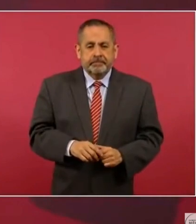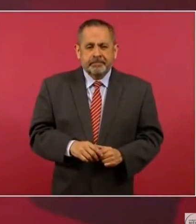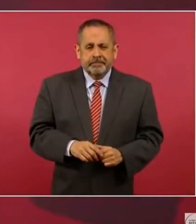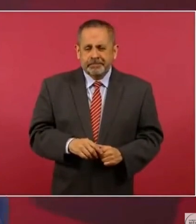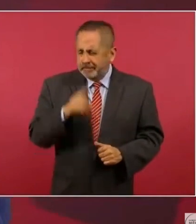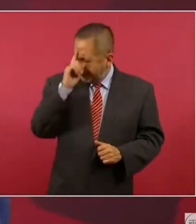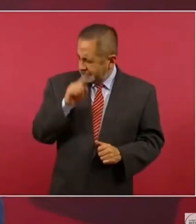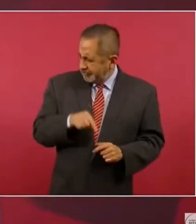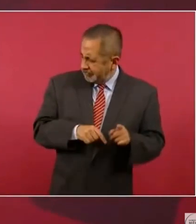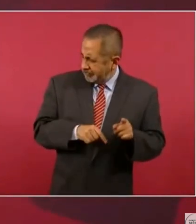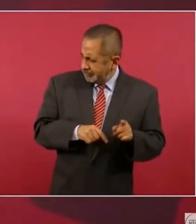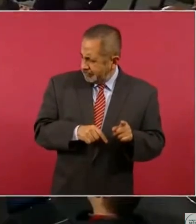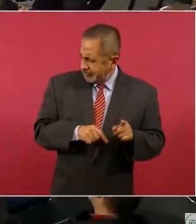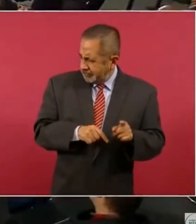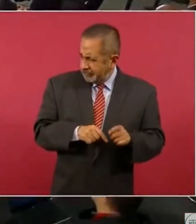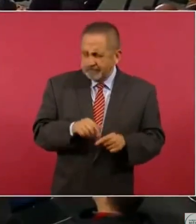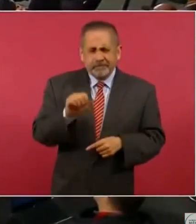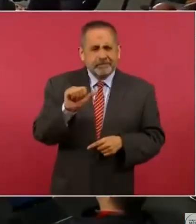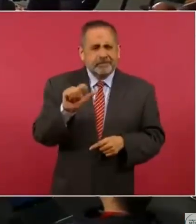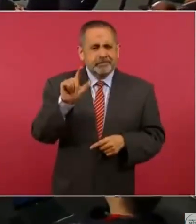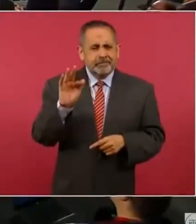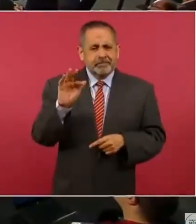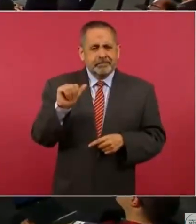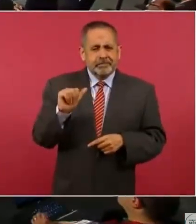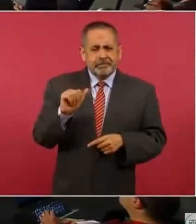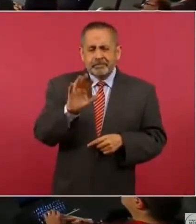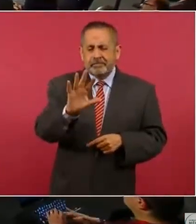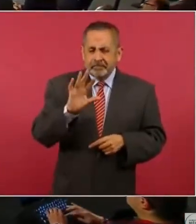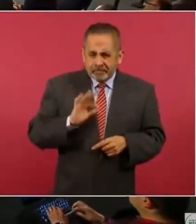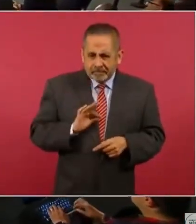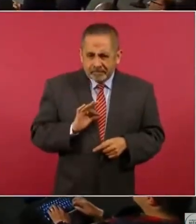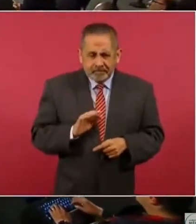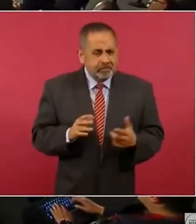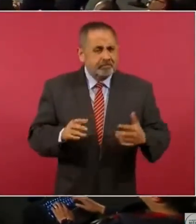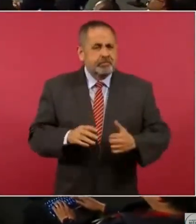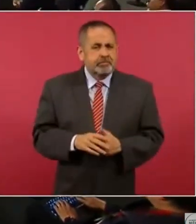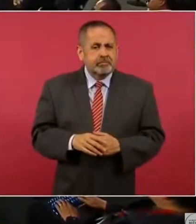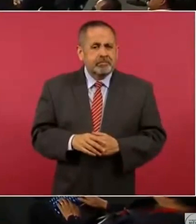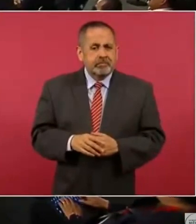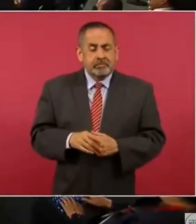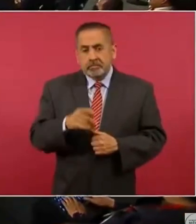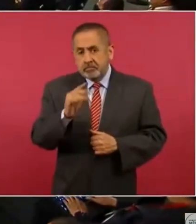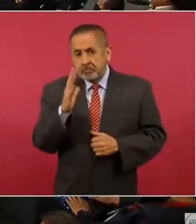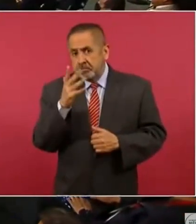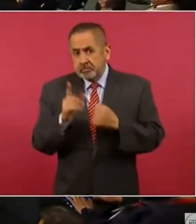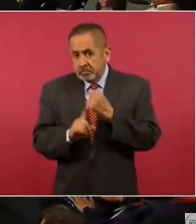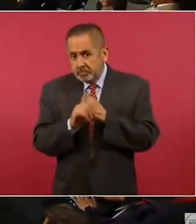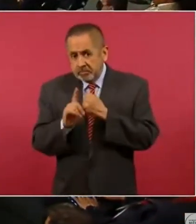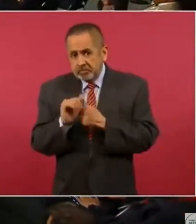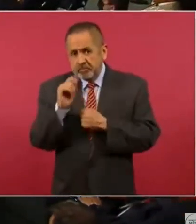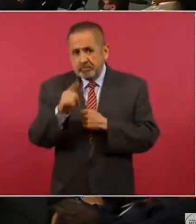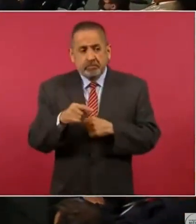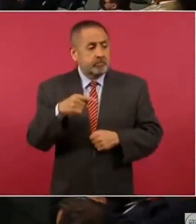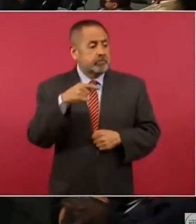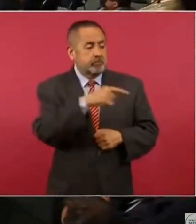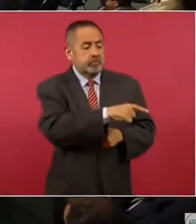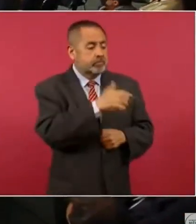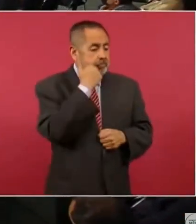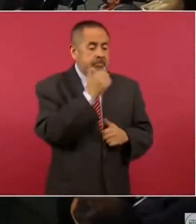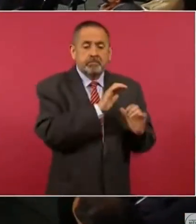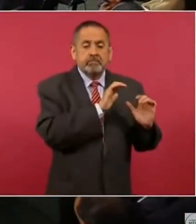creo que de Alfa, que si no tenía yo inconvenientes porque querían